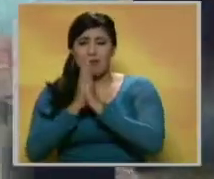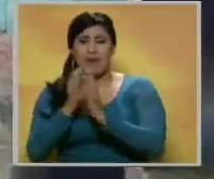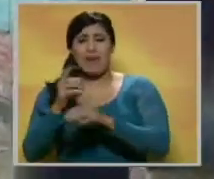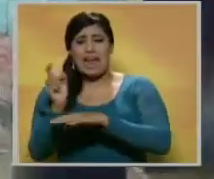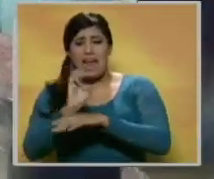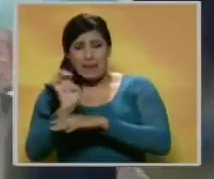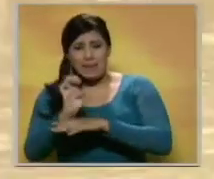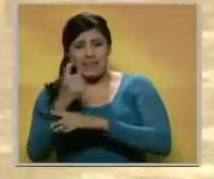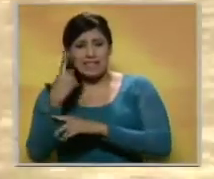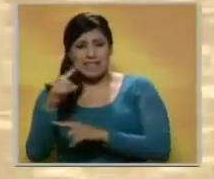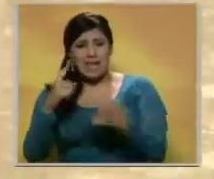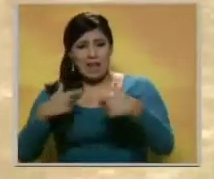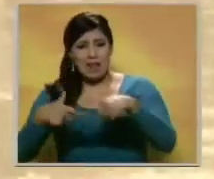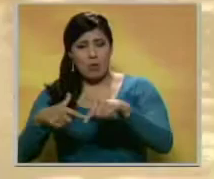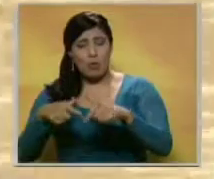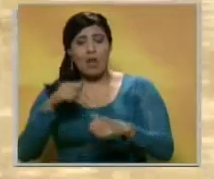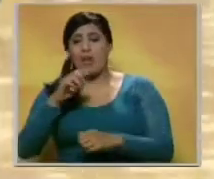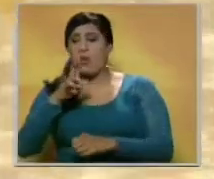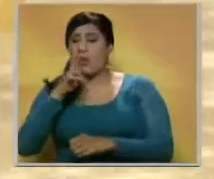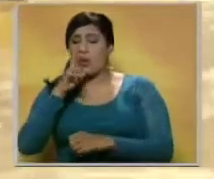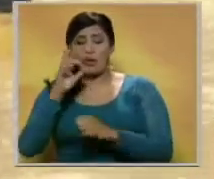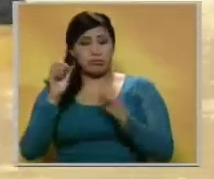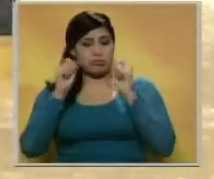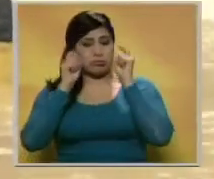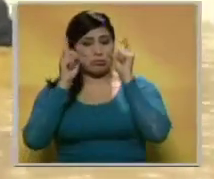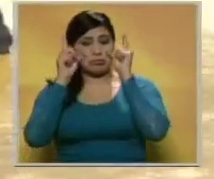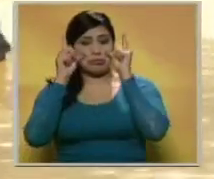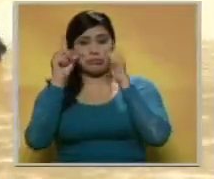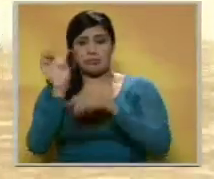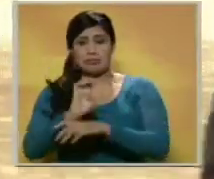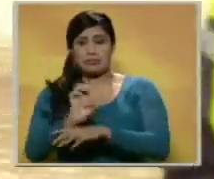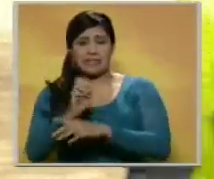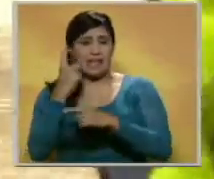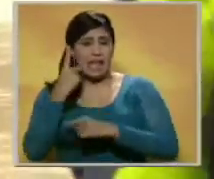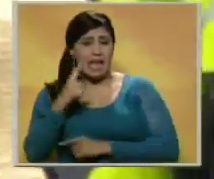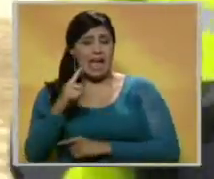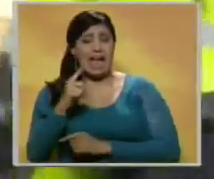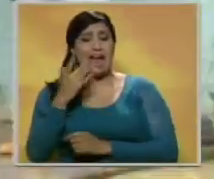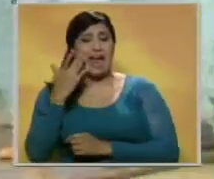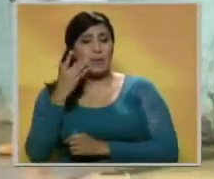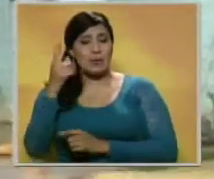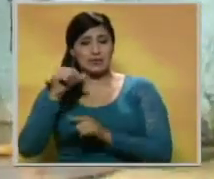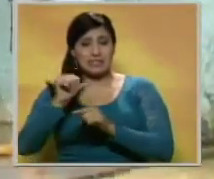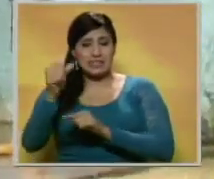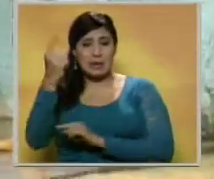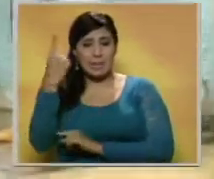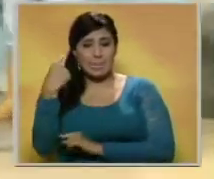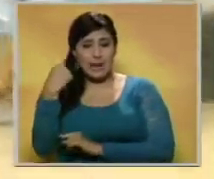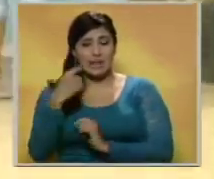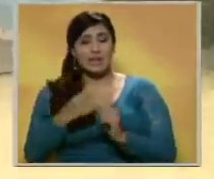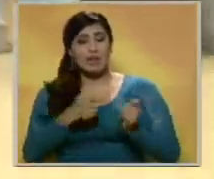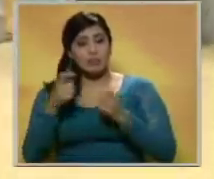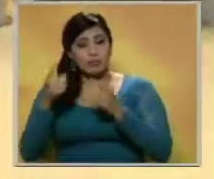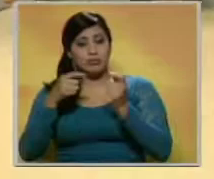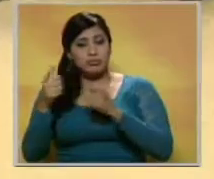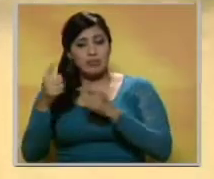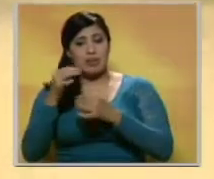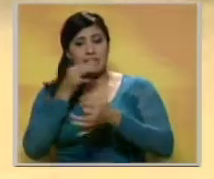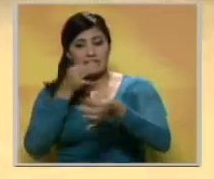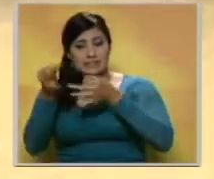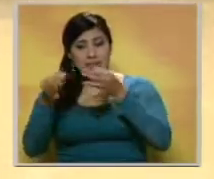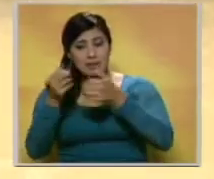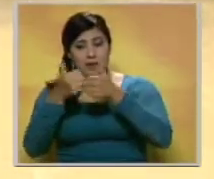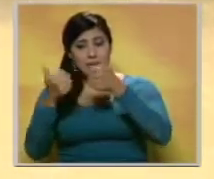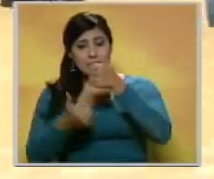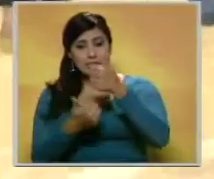emergencia en esa localidad. Calificó de alarmante la situación y que a pesar de que la semana pasada se expuso lo que ocurrió al